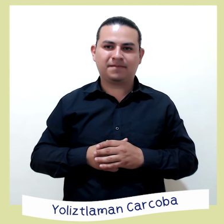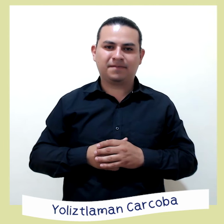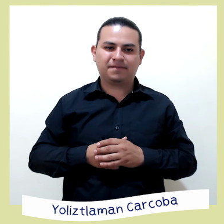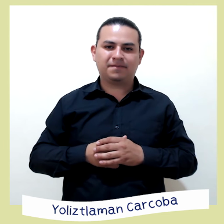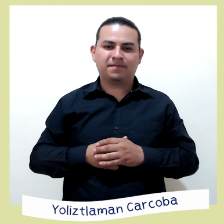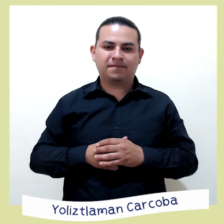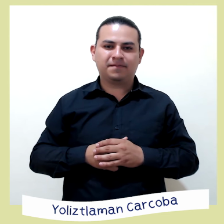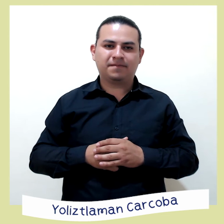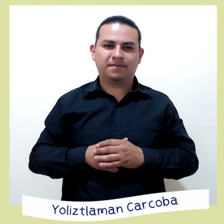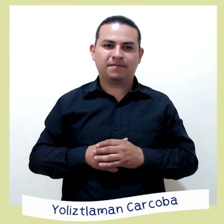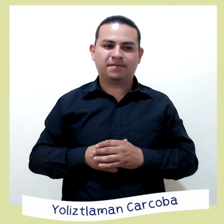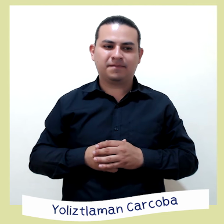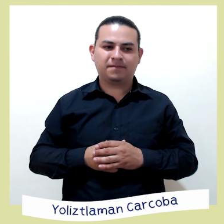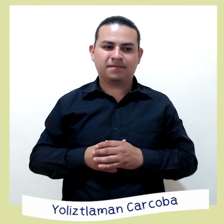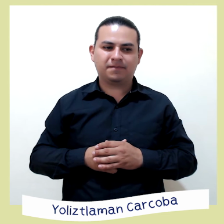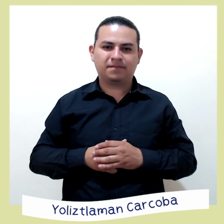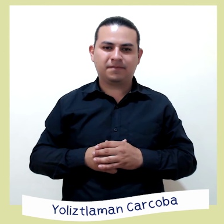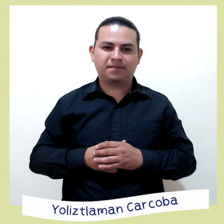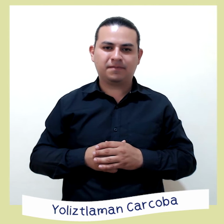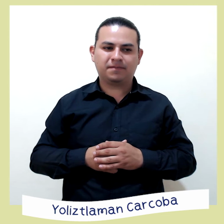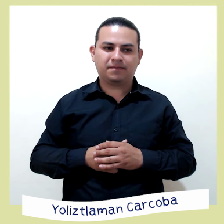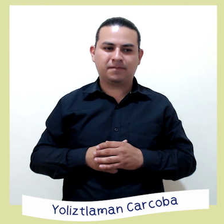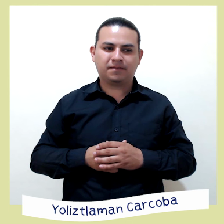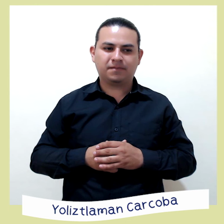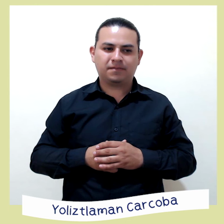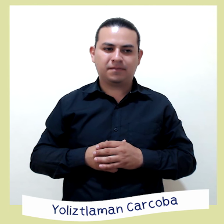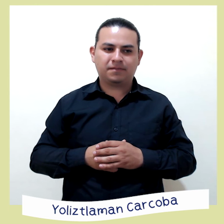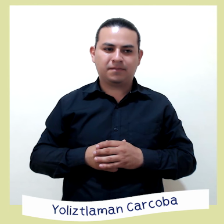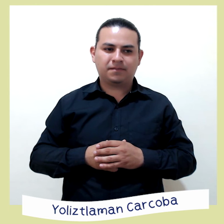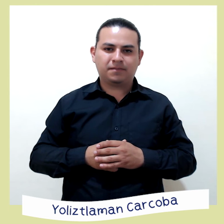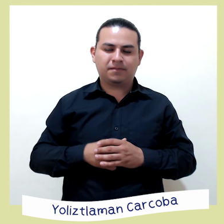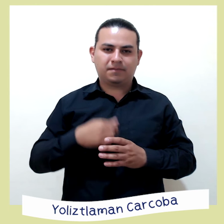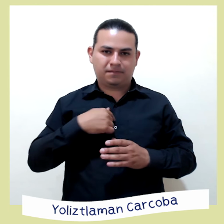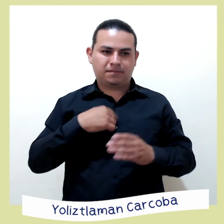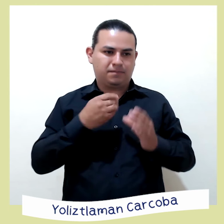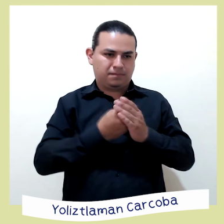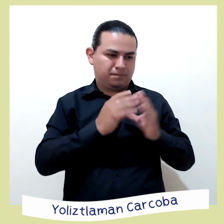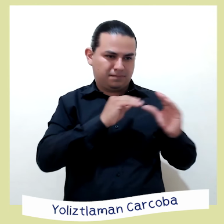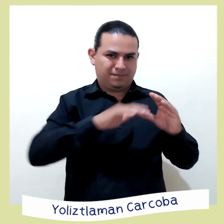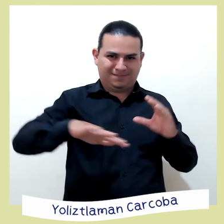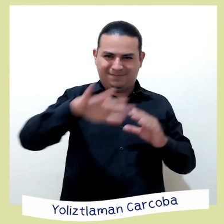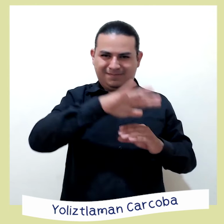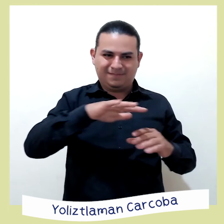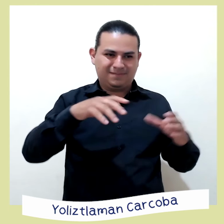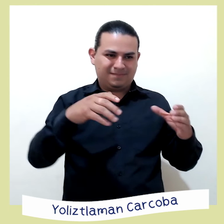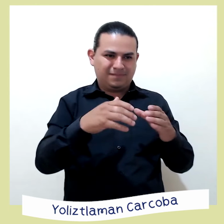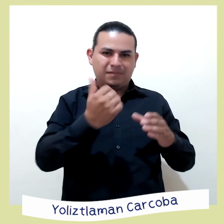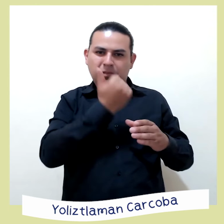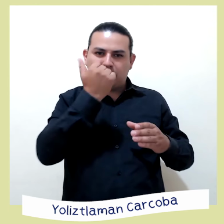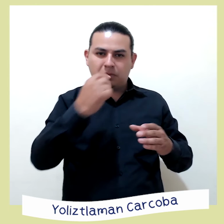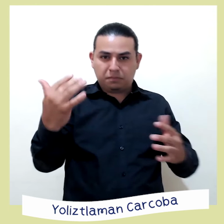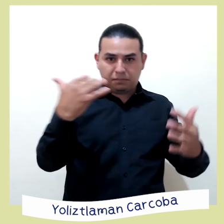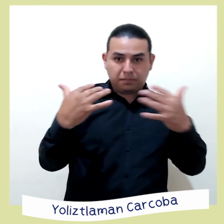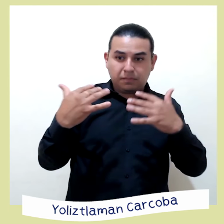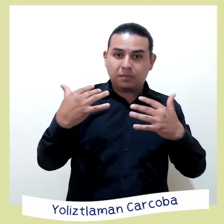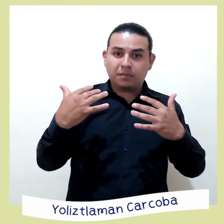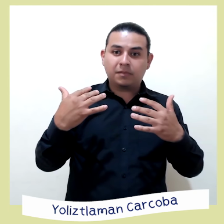y sí, yo he de compartirles, yo doy clases de apreciación musical y efectivamente la